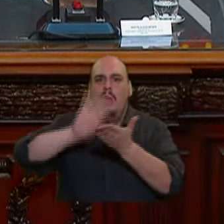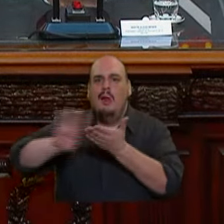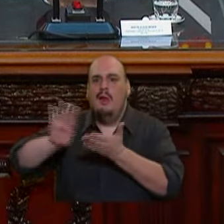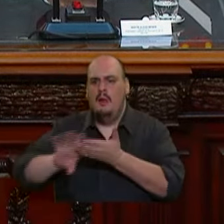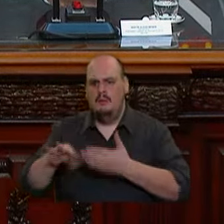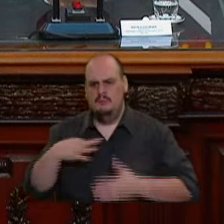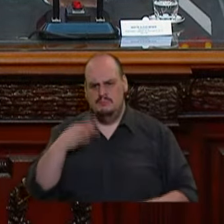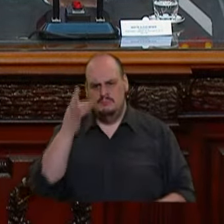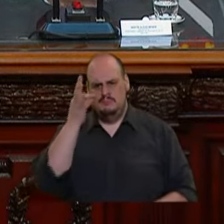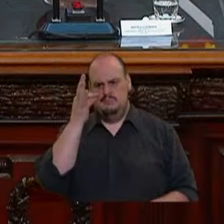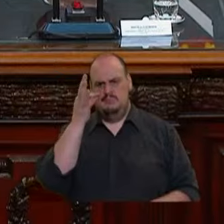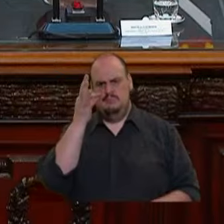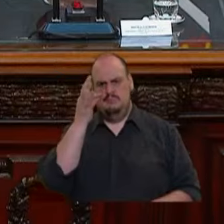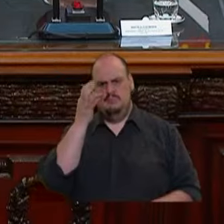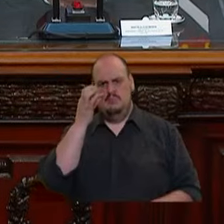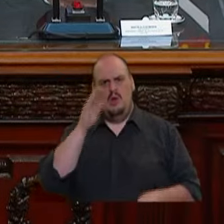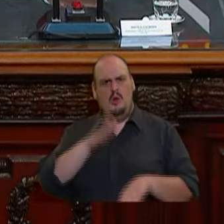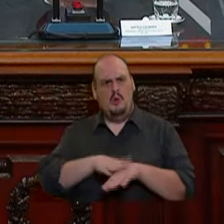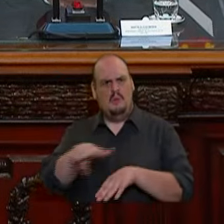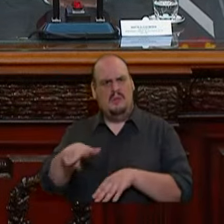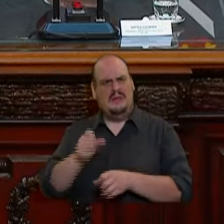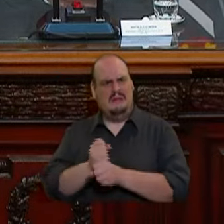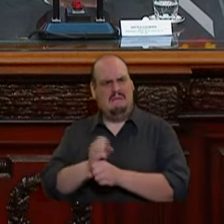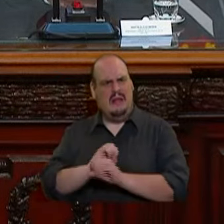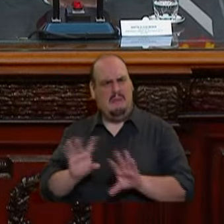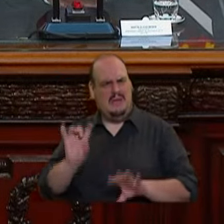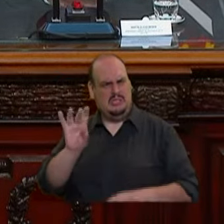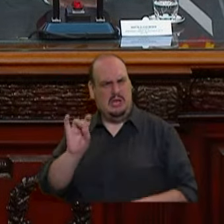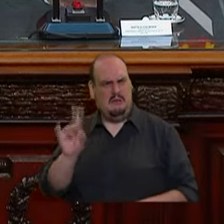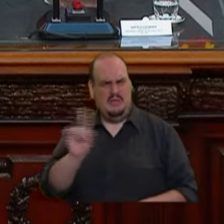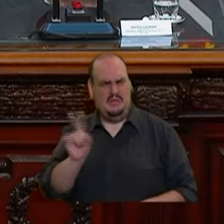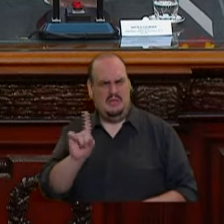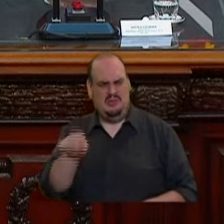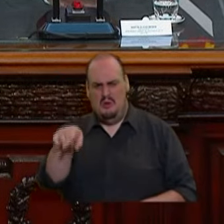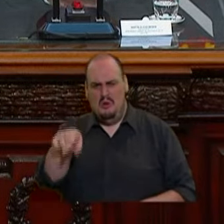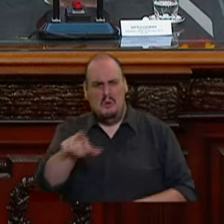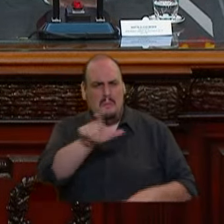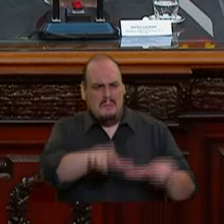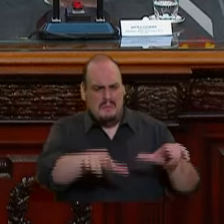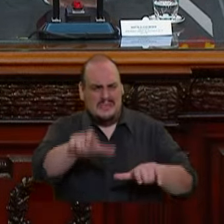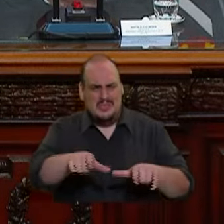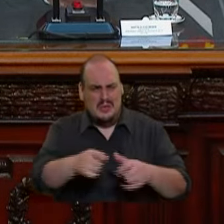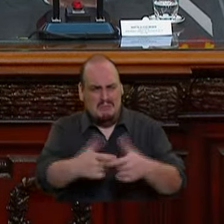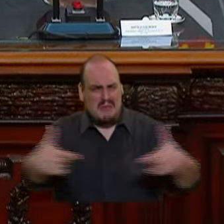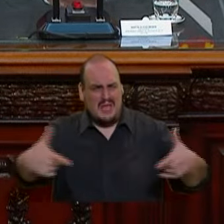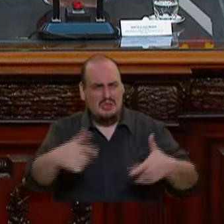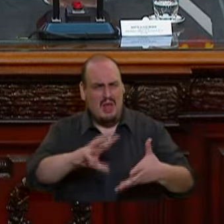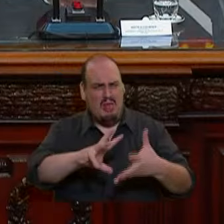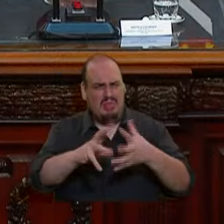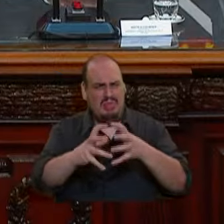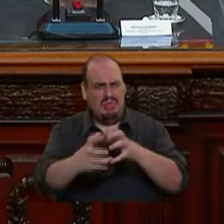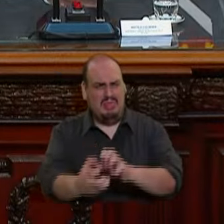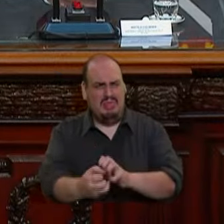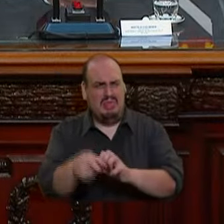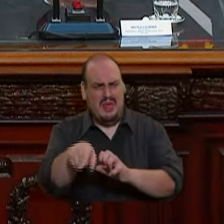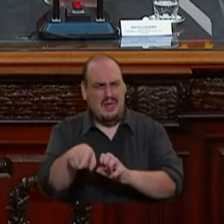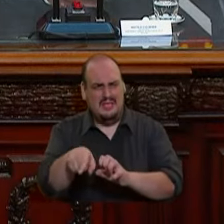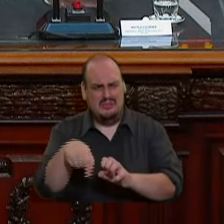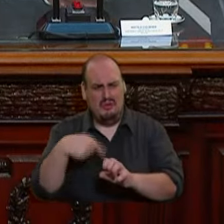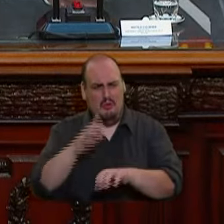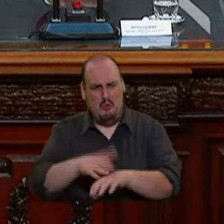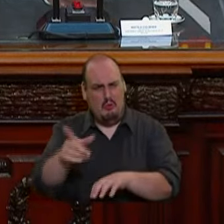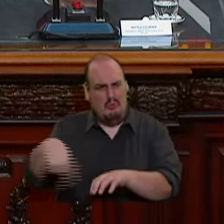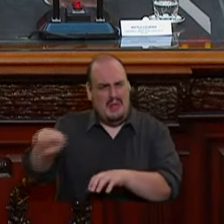más que no se trata de impericia, que un sistema que haga tanto daño a tanta gente no es casualidad el desastre en lo que nos han